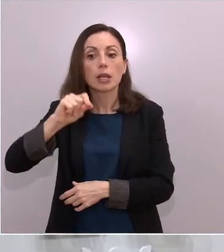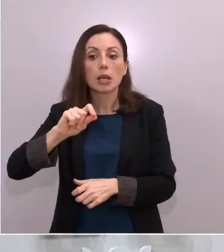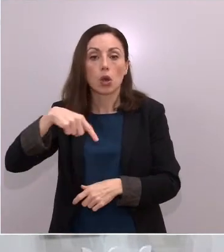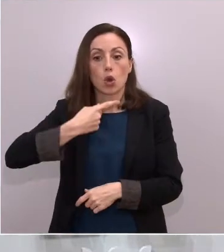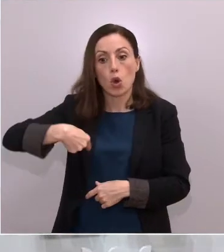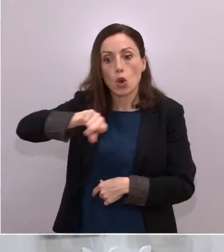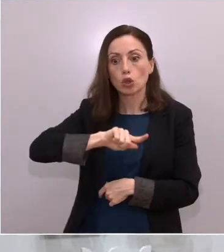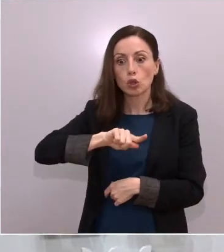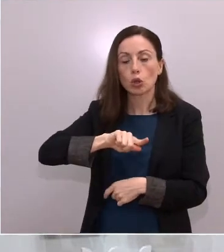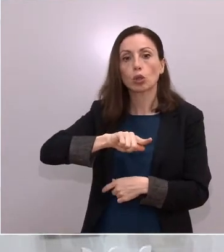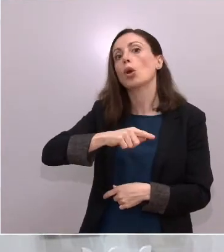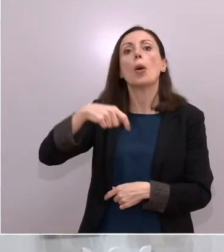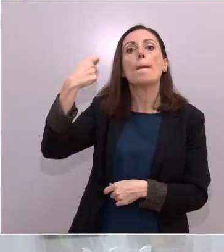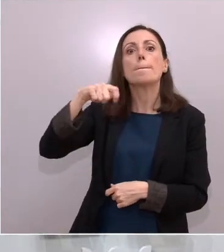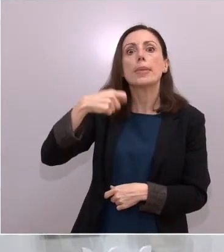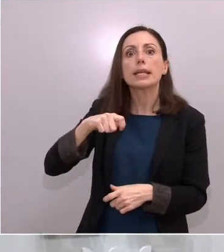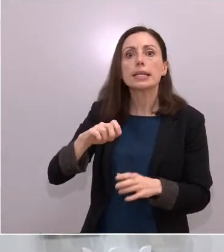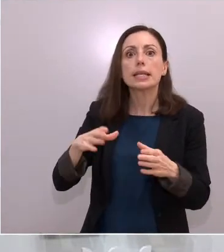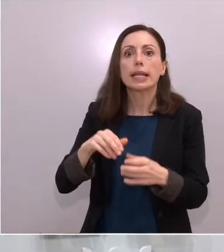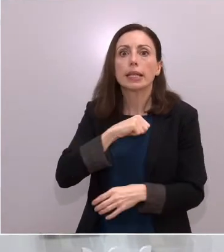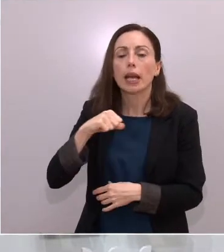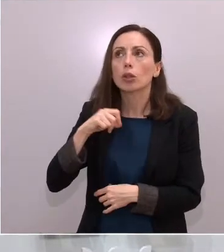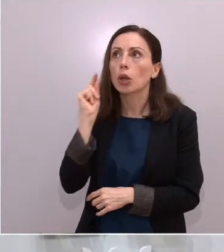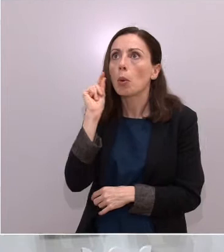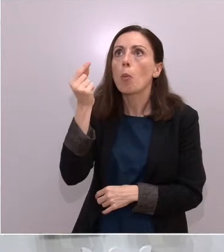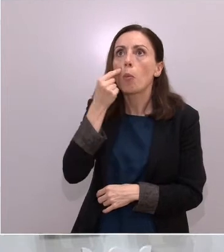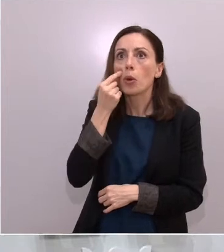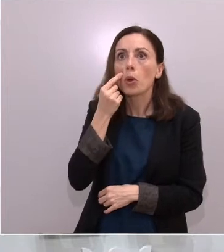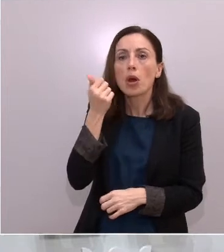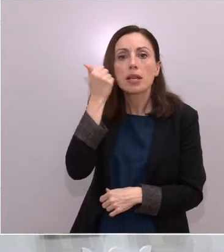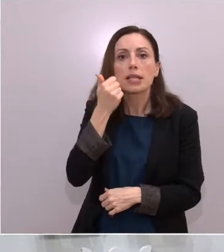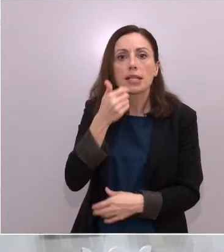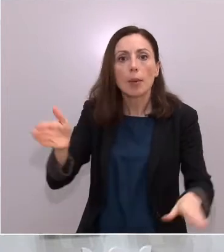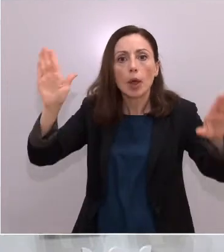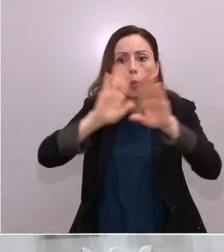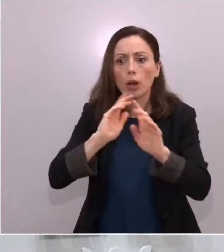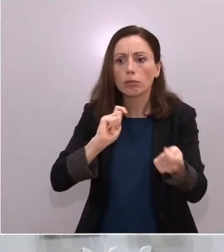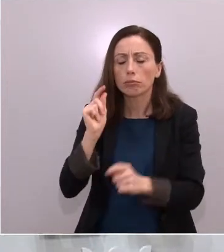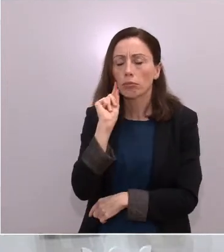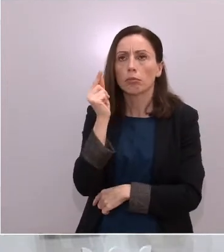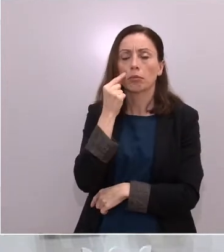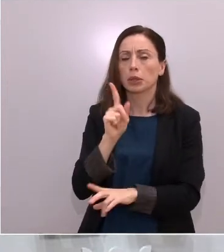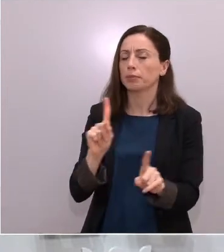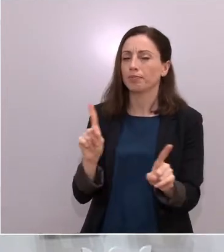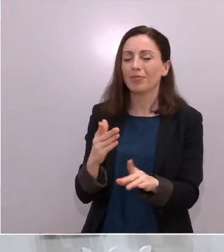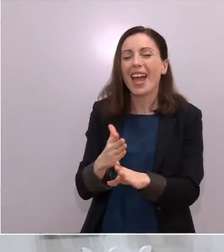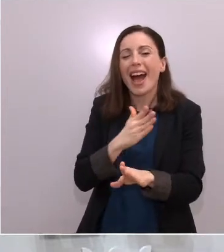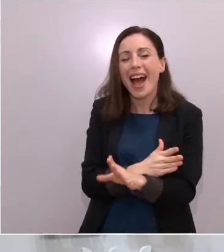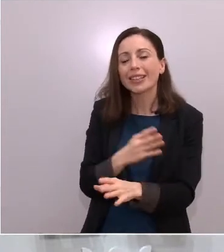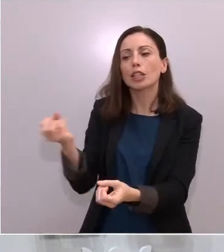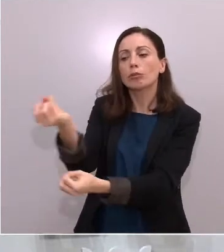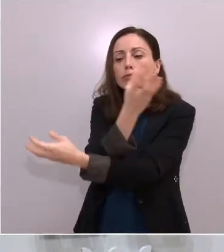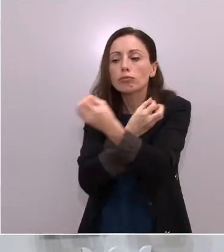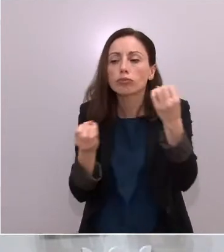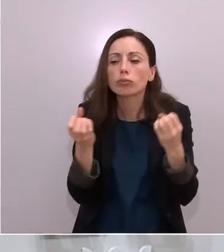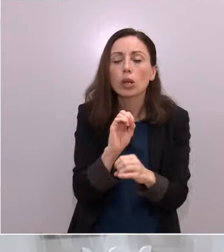nos enteremos en ruedas de prensa los sábados por la noche. Es decir, antes de tomar una decisión se debe comunicar, hacer partícipe y escuchar